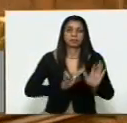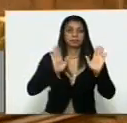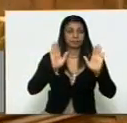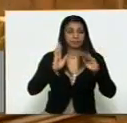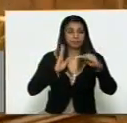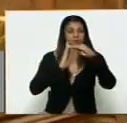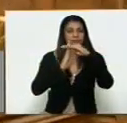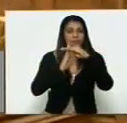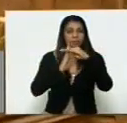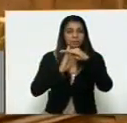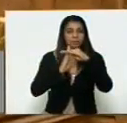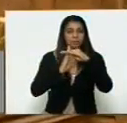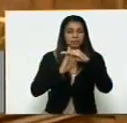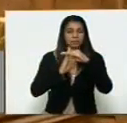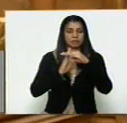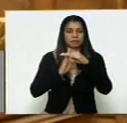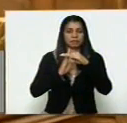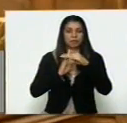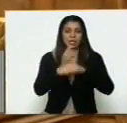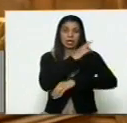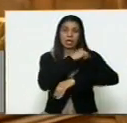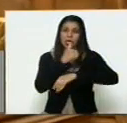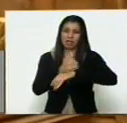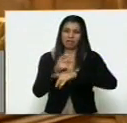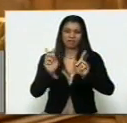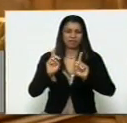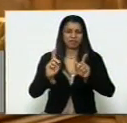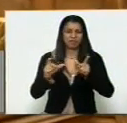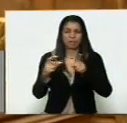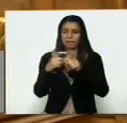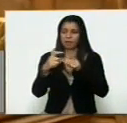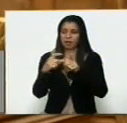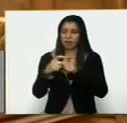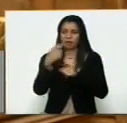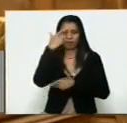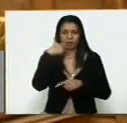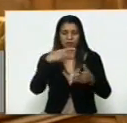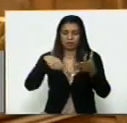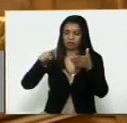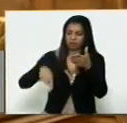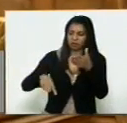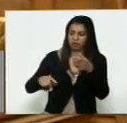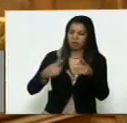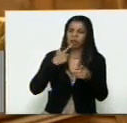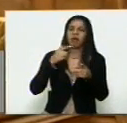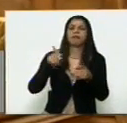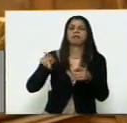la sustitución de la palabra patrono o patrona por empleador o empleadora.